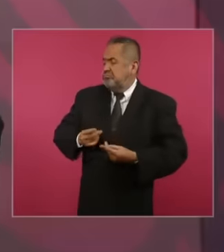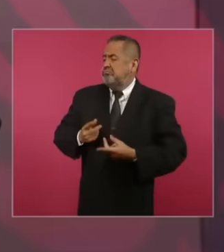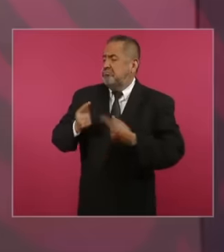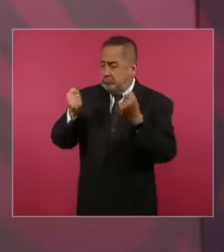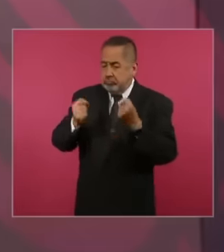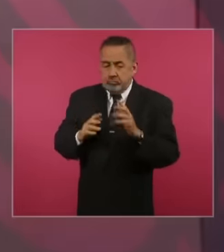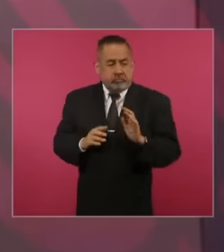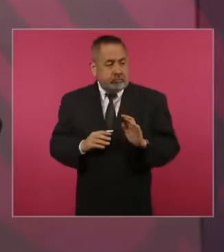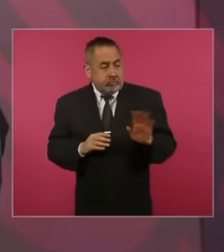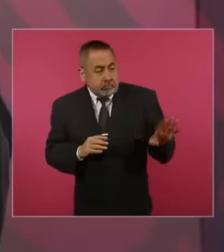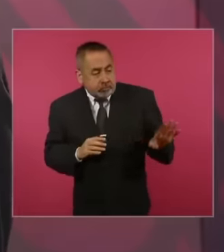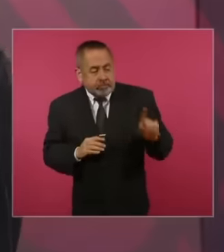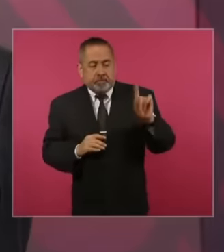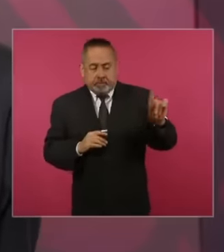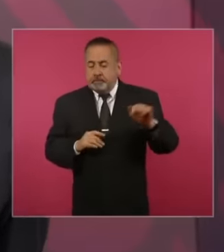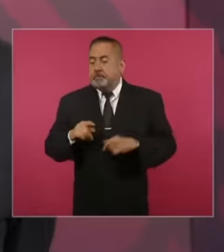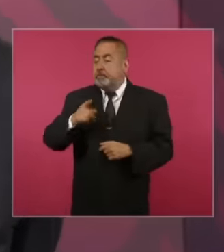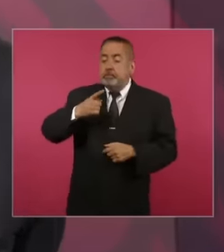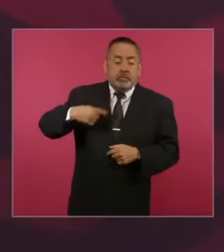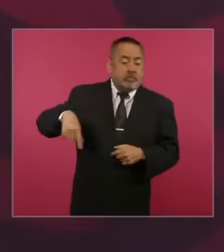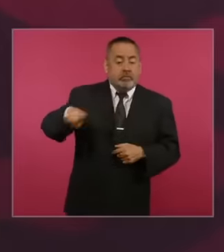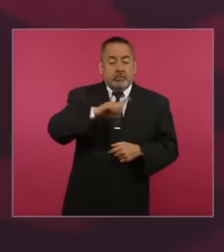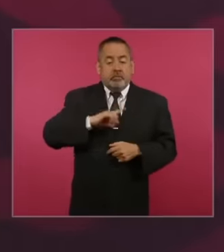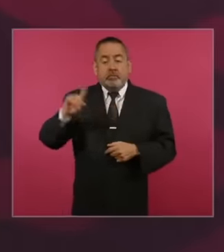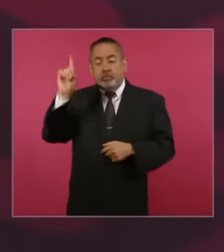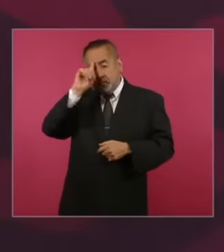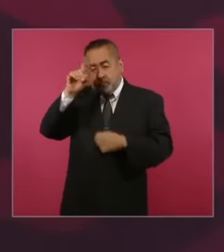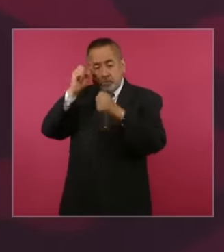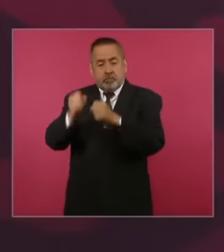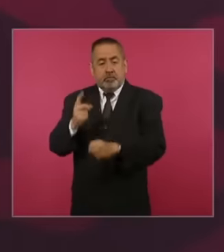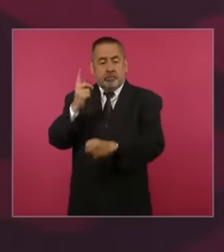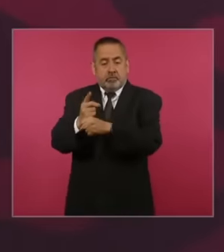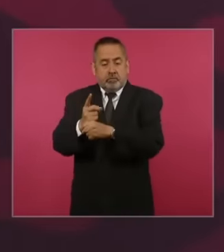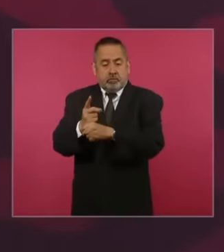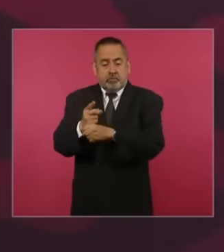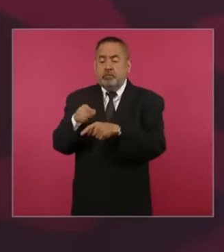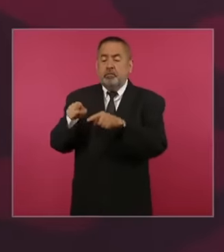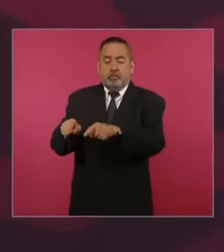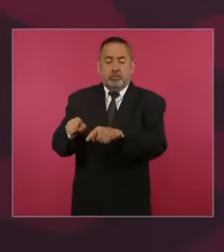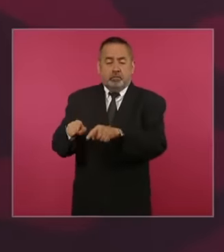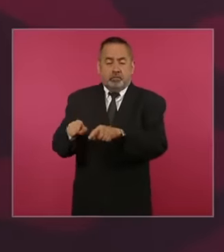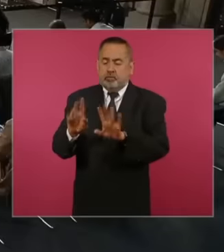el Consejo de Seguridad de Naciones Unidas no puede ejercer